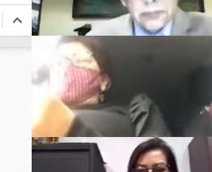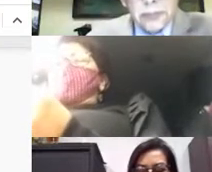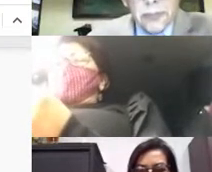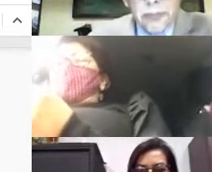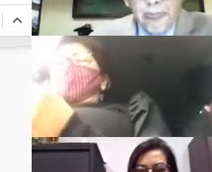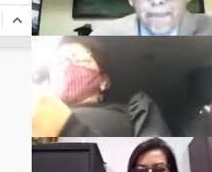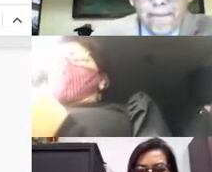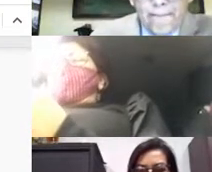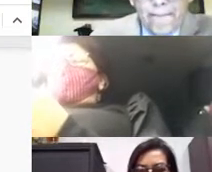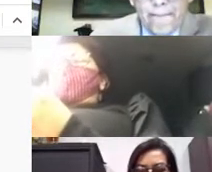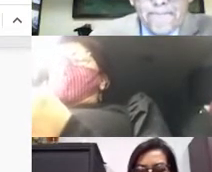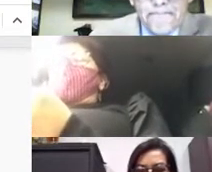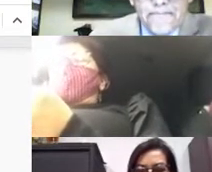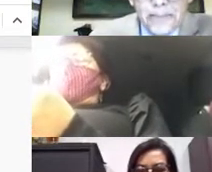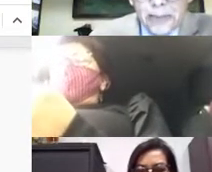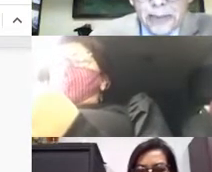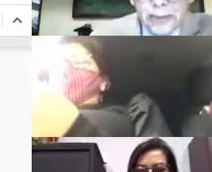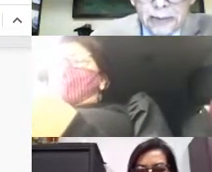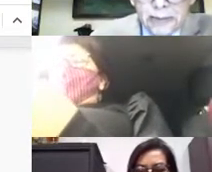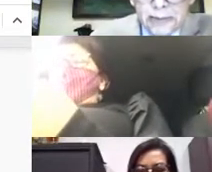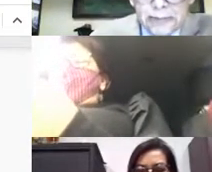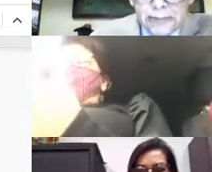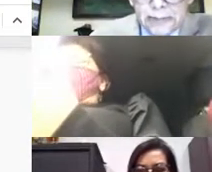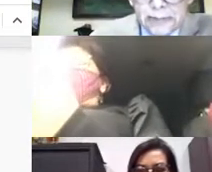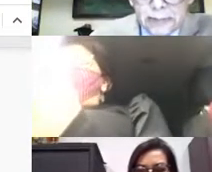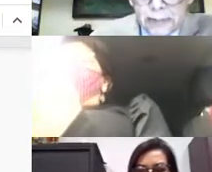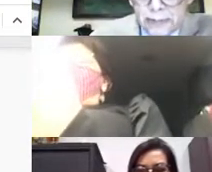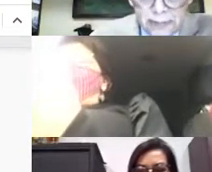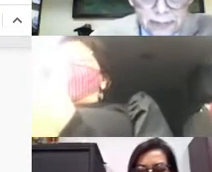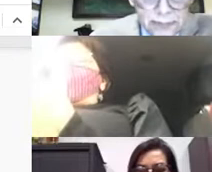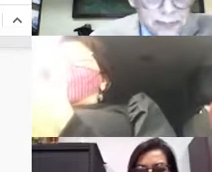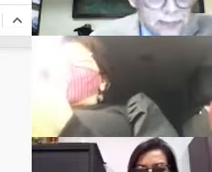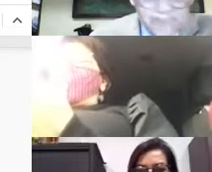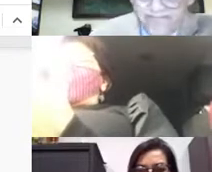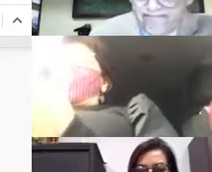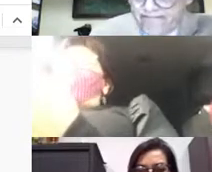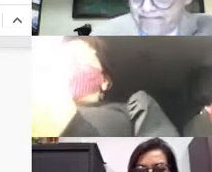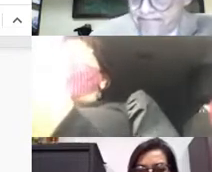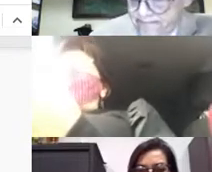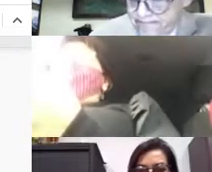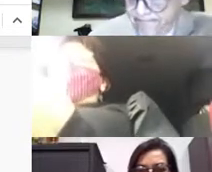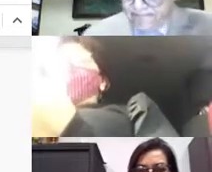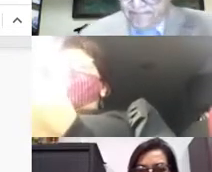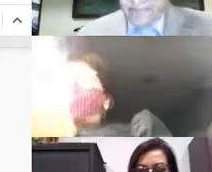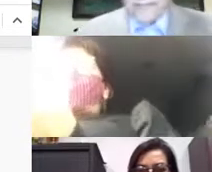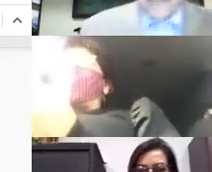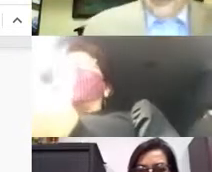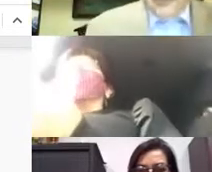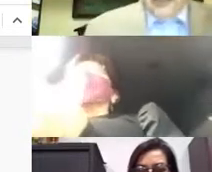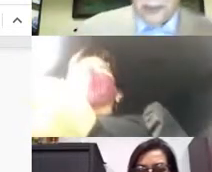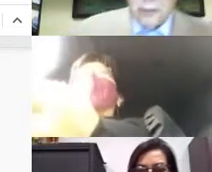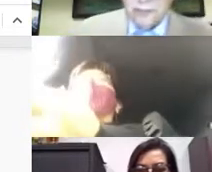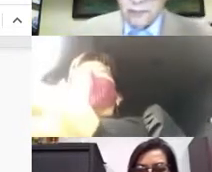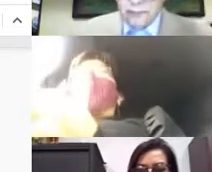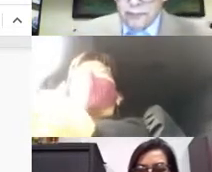nuestra normatividad y generaremos certeza del presupuesto que será asignado a este Congreso para el próximo ejercicio fiscal.